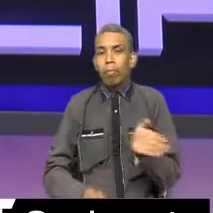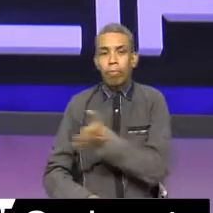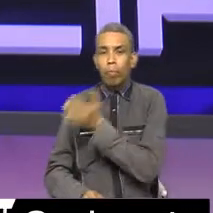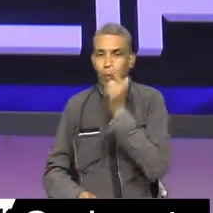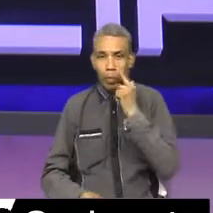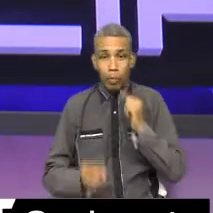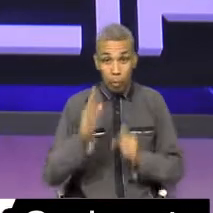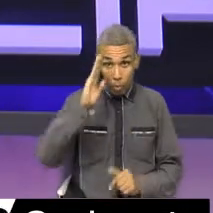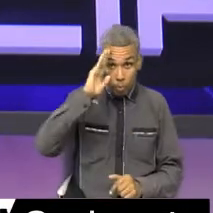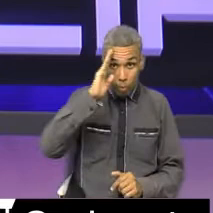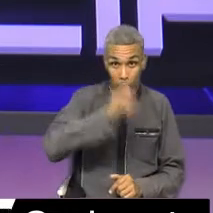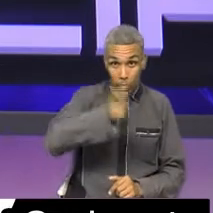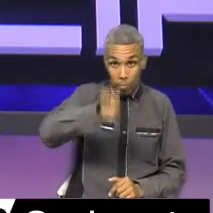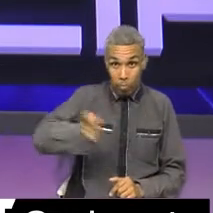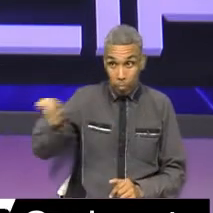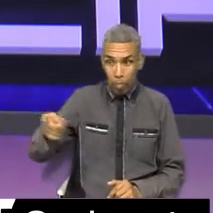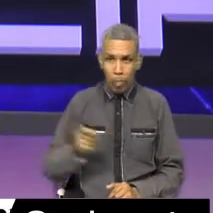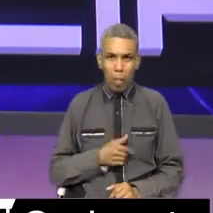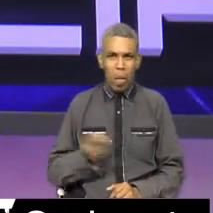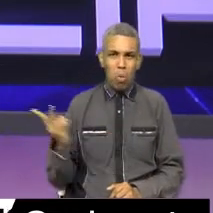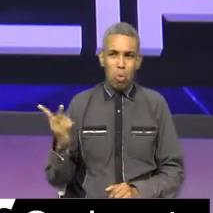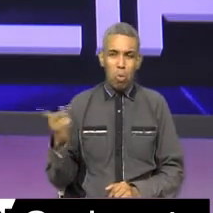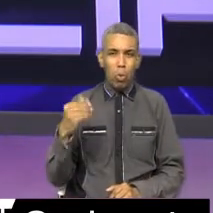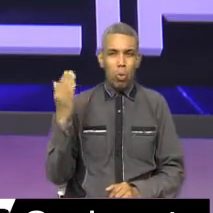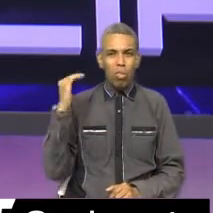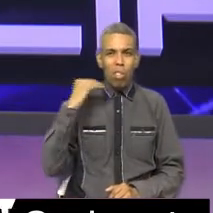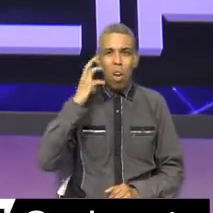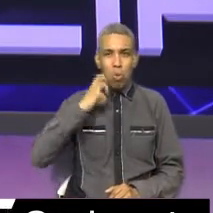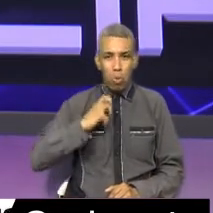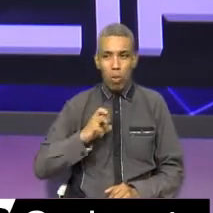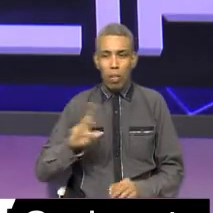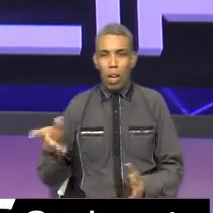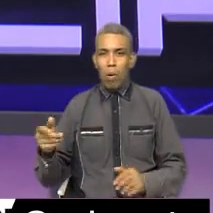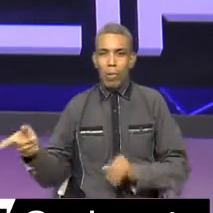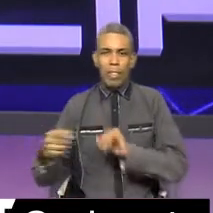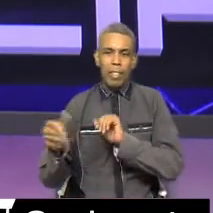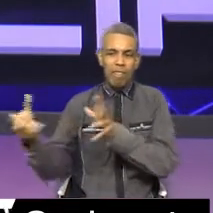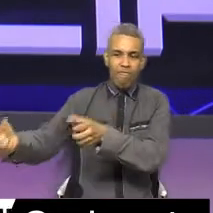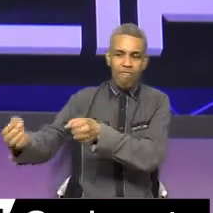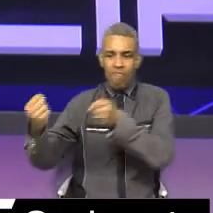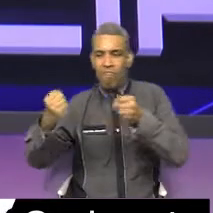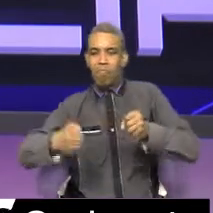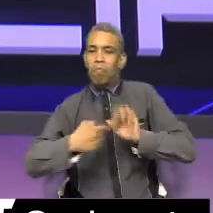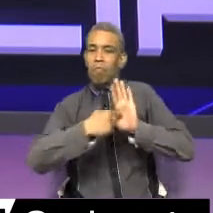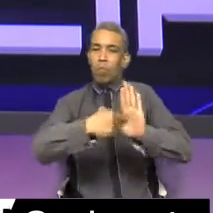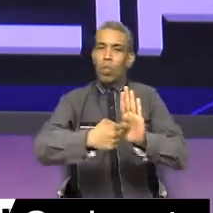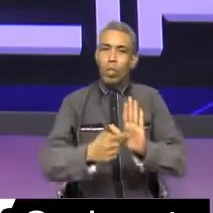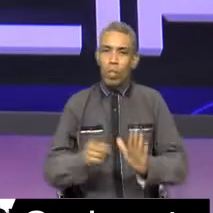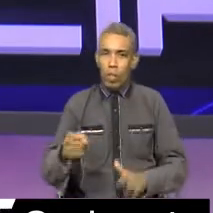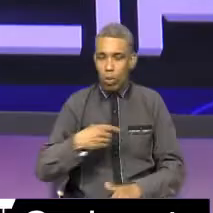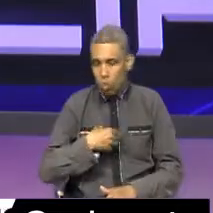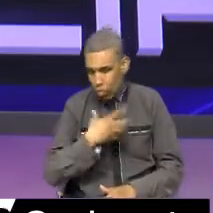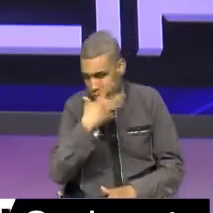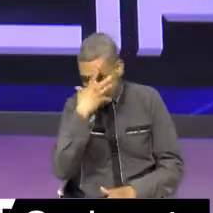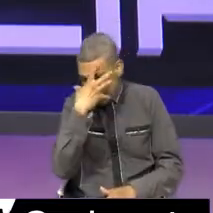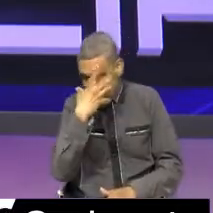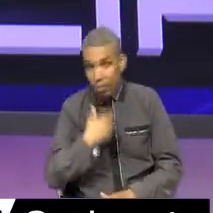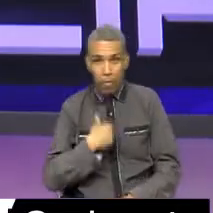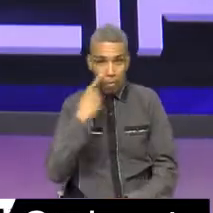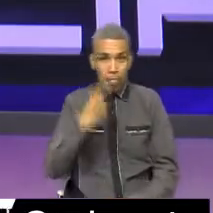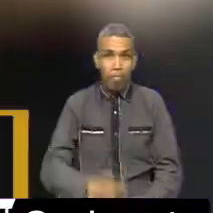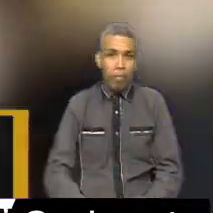robando fueron exhibidos en plena vía pública. Los hechos se presentaron en zona rural de la vereda del Rosario, jurisdicción de Santa Rosa, en sur de